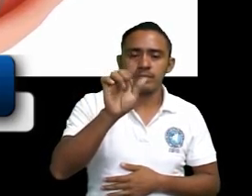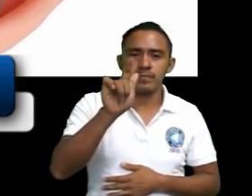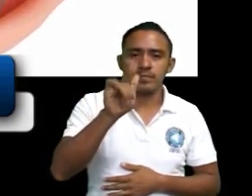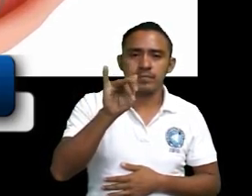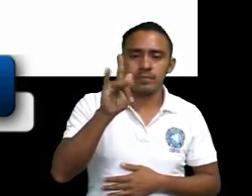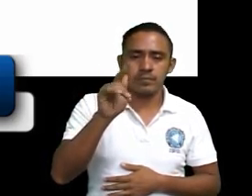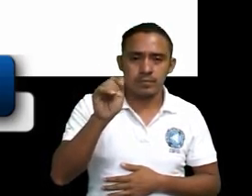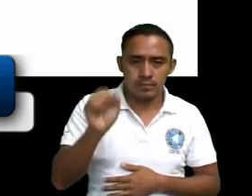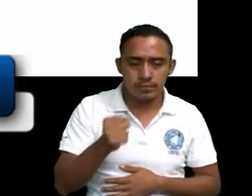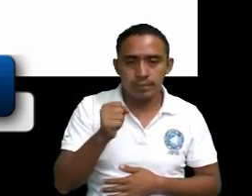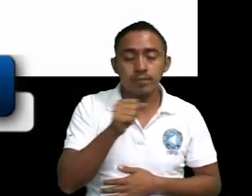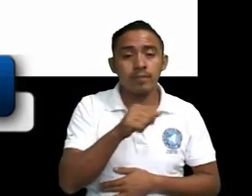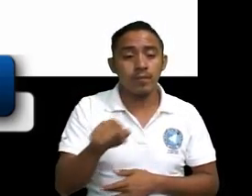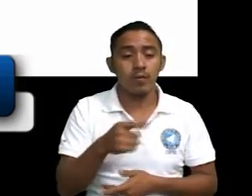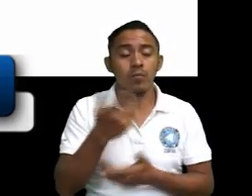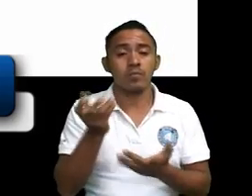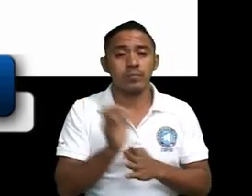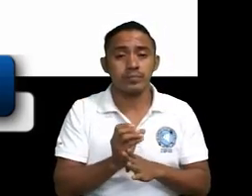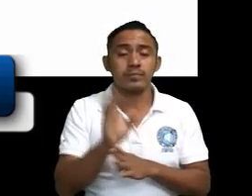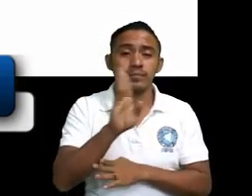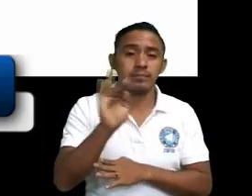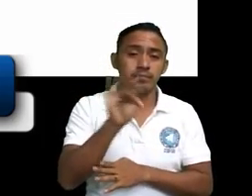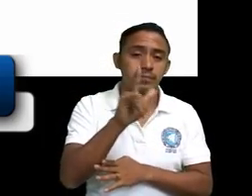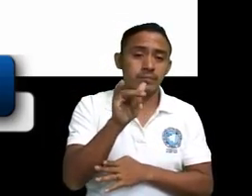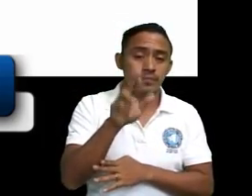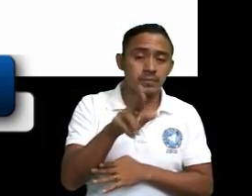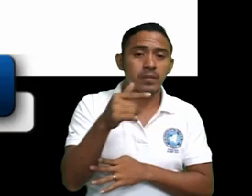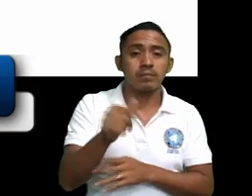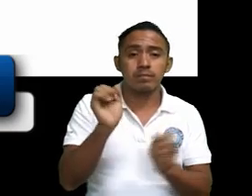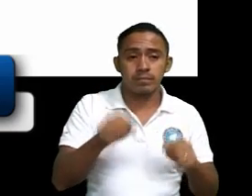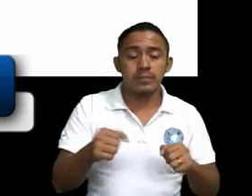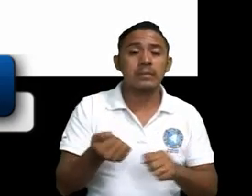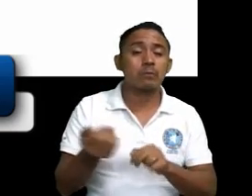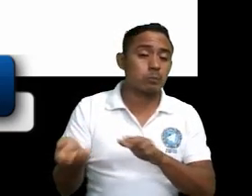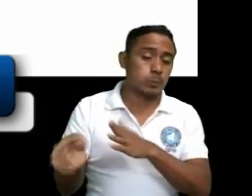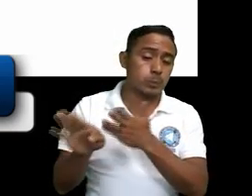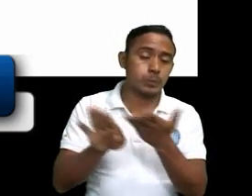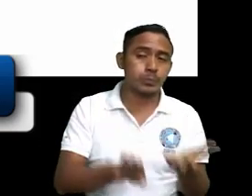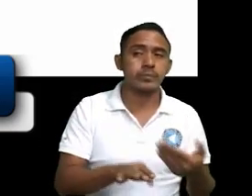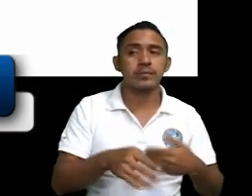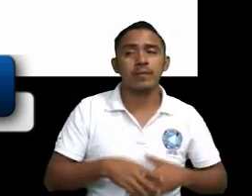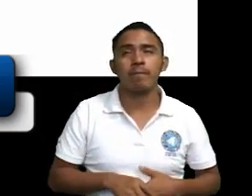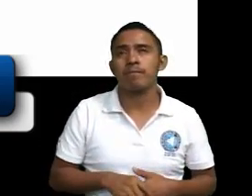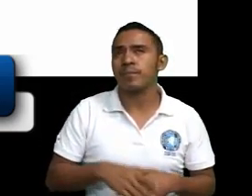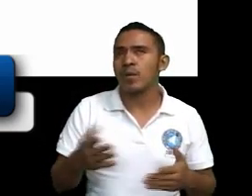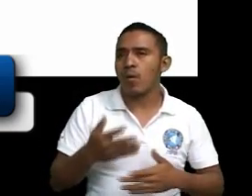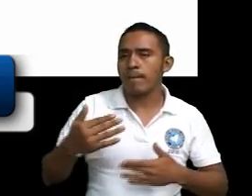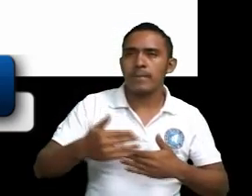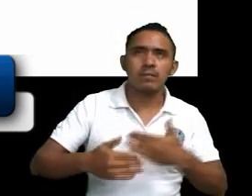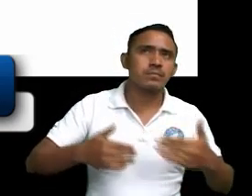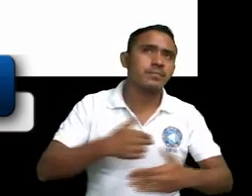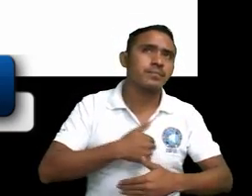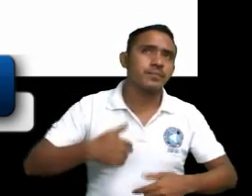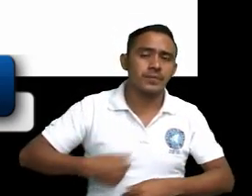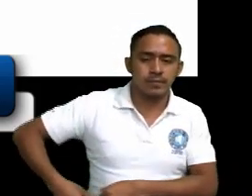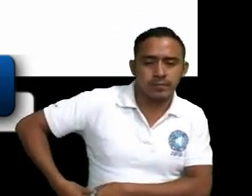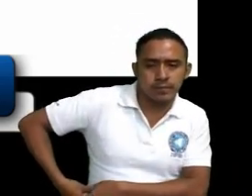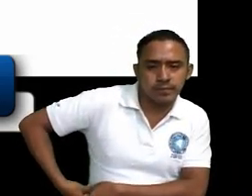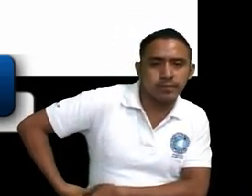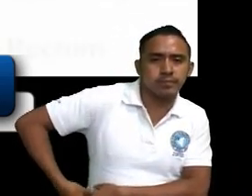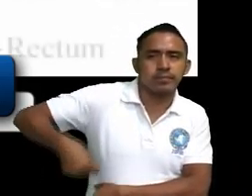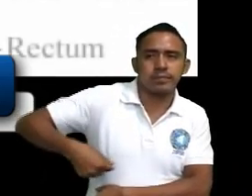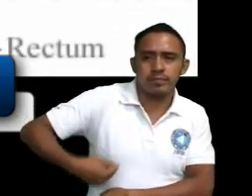pancreatitis de origen biliar, depende de la severidad, puede llegar a ser mortal inclusive. Ahora, el procedimiento de la extracción de las piedras en la vesícula,